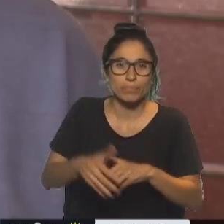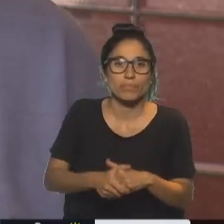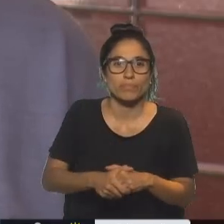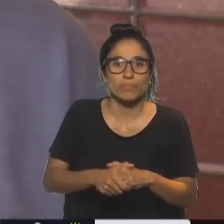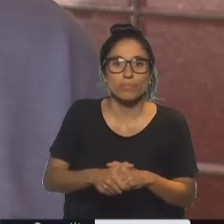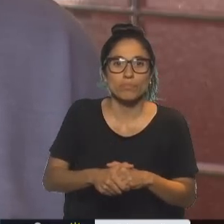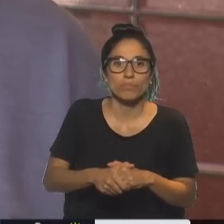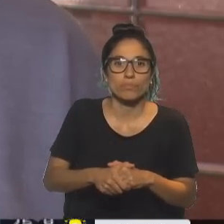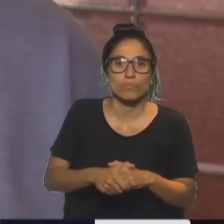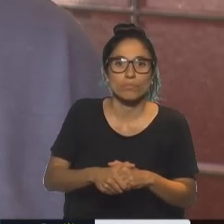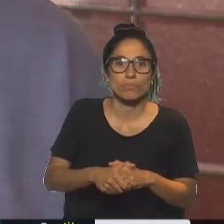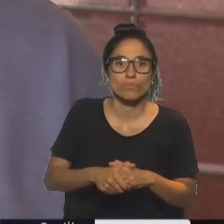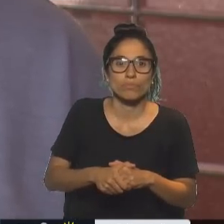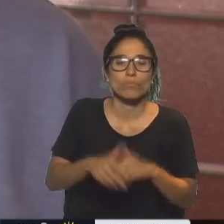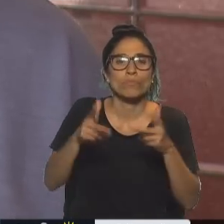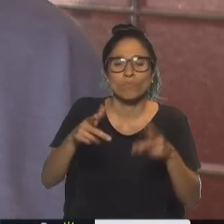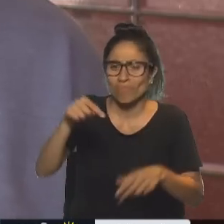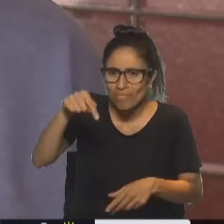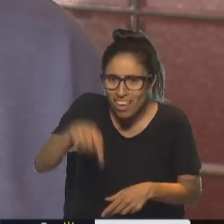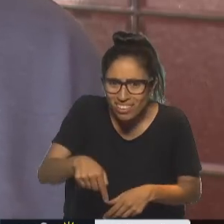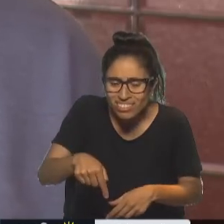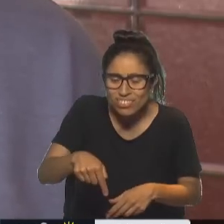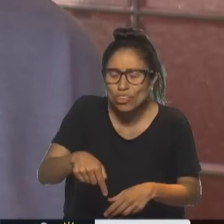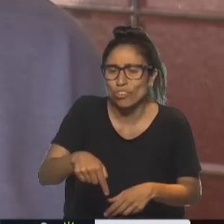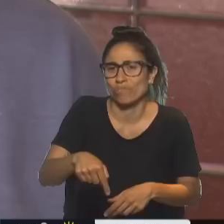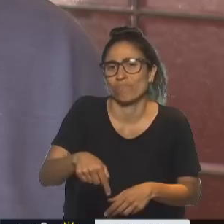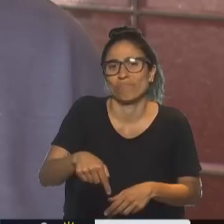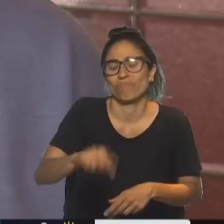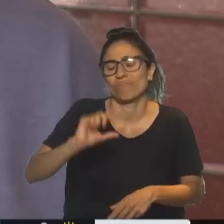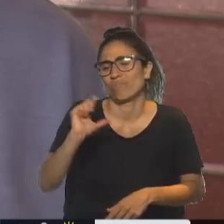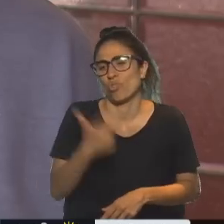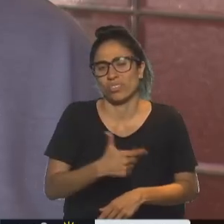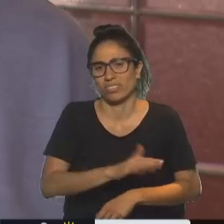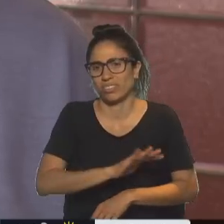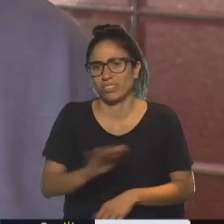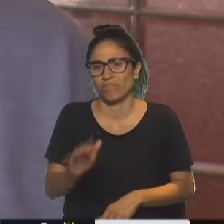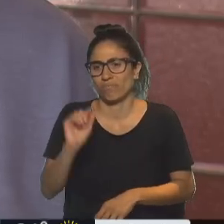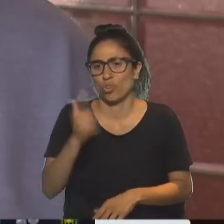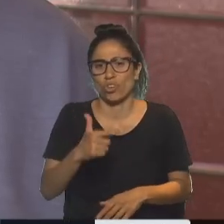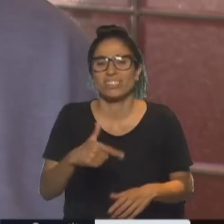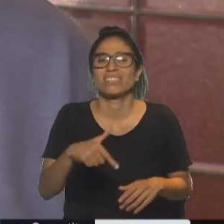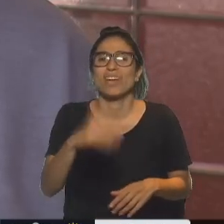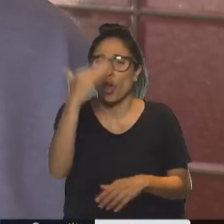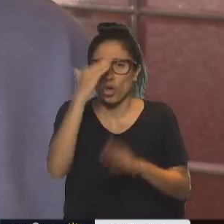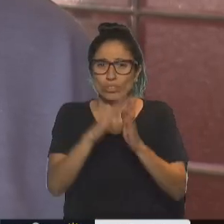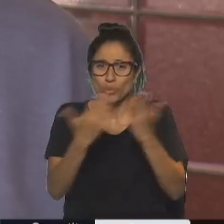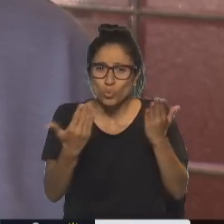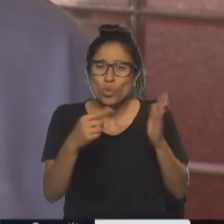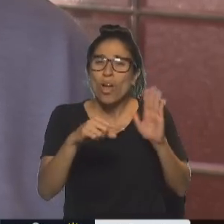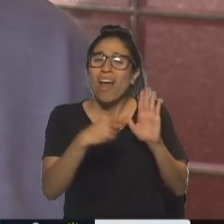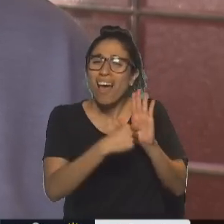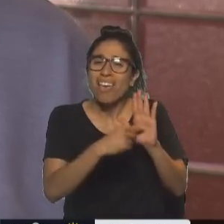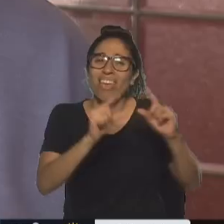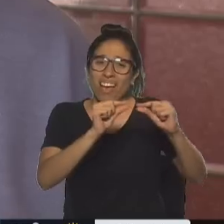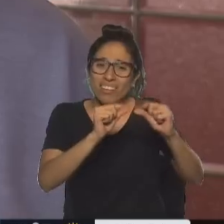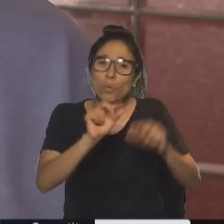un acto de violencia institucional en los términos que el artículo 36 de la Constitución Nacional define